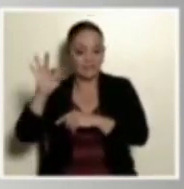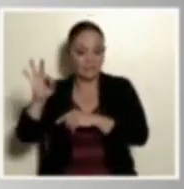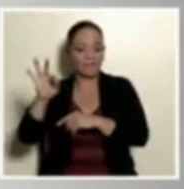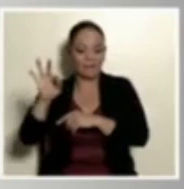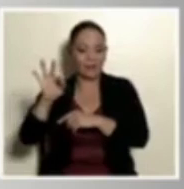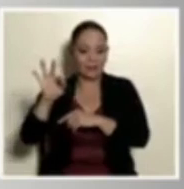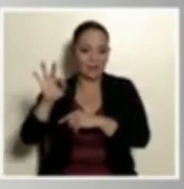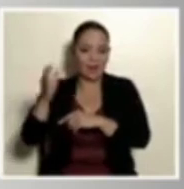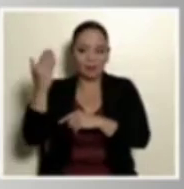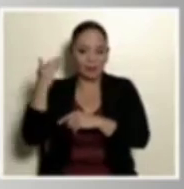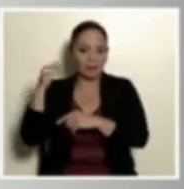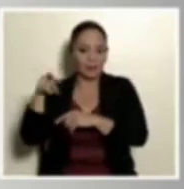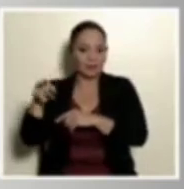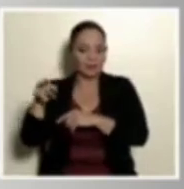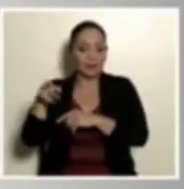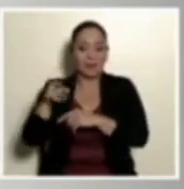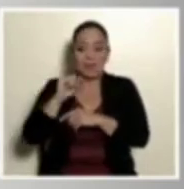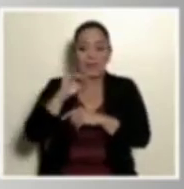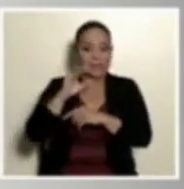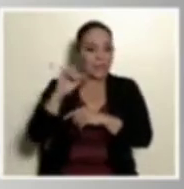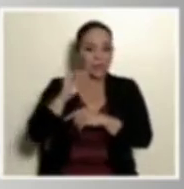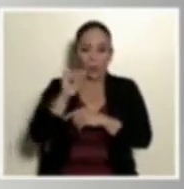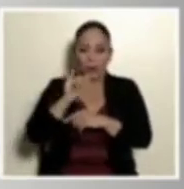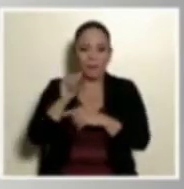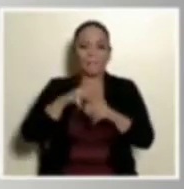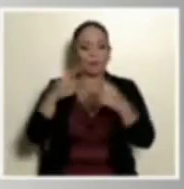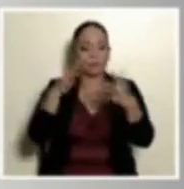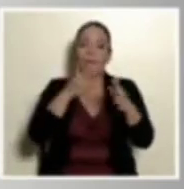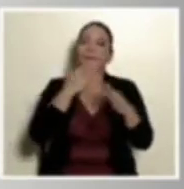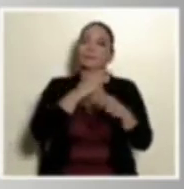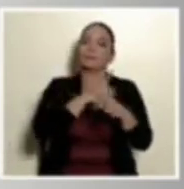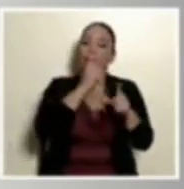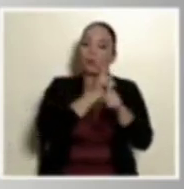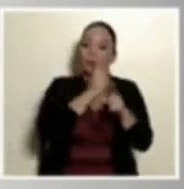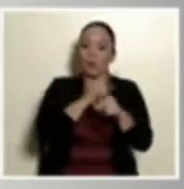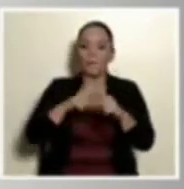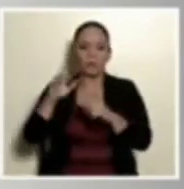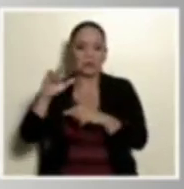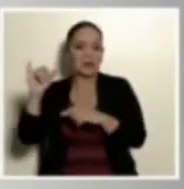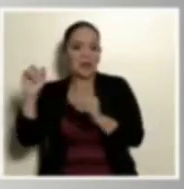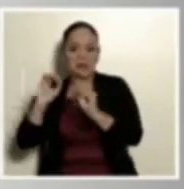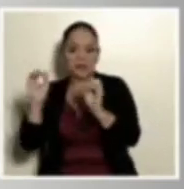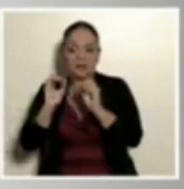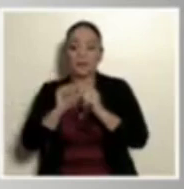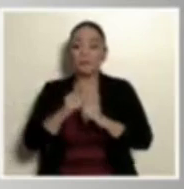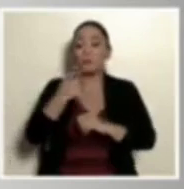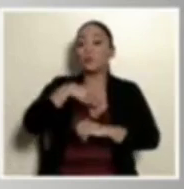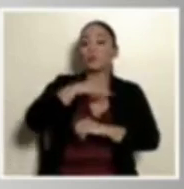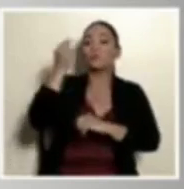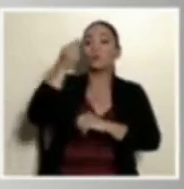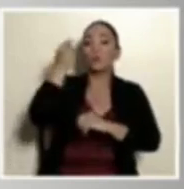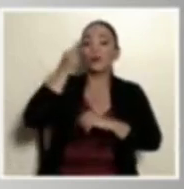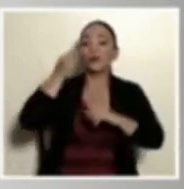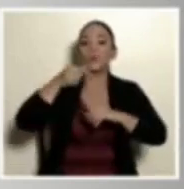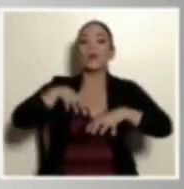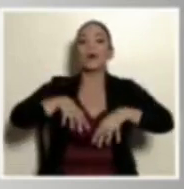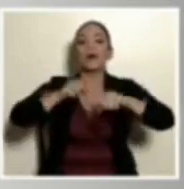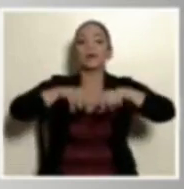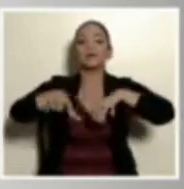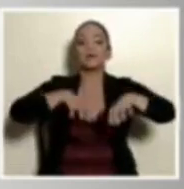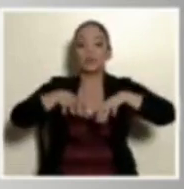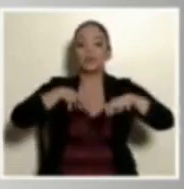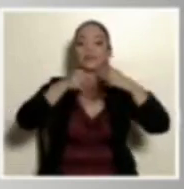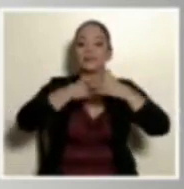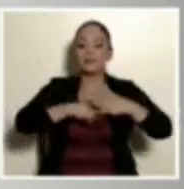ya gracias a Dios lo corrigió, el cual este gobierno, como parte de sus acciones iniciales, me